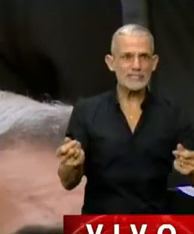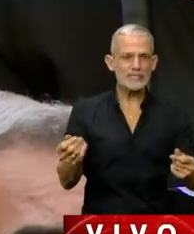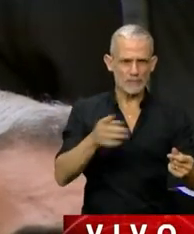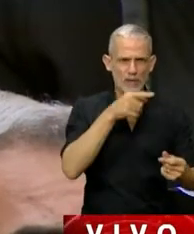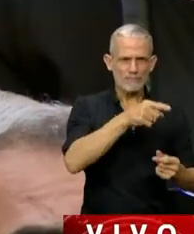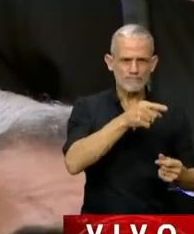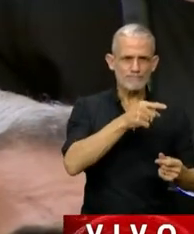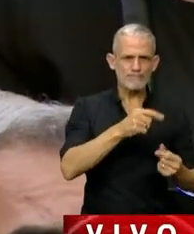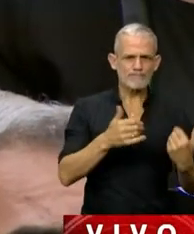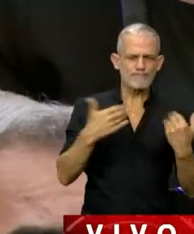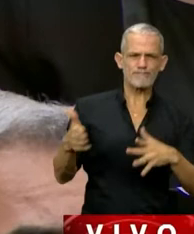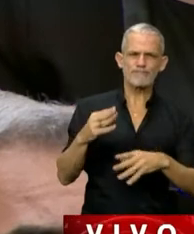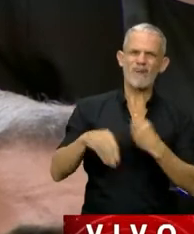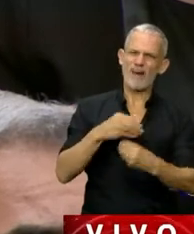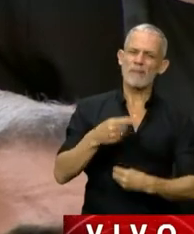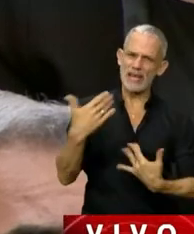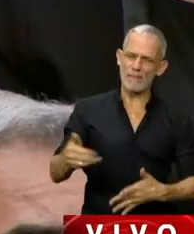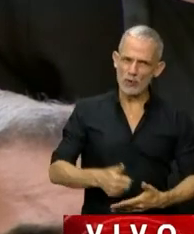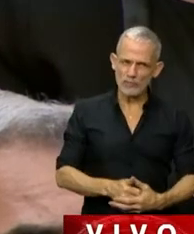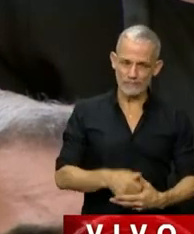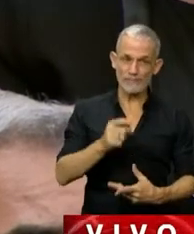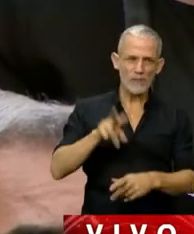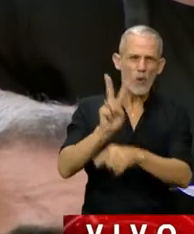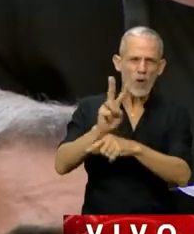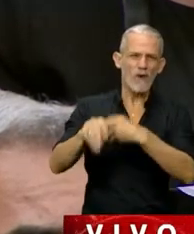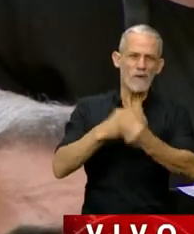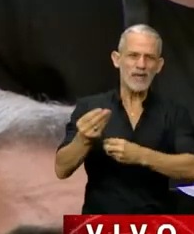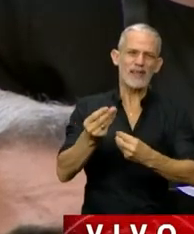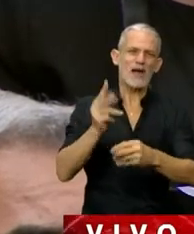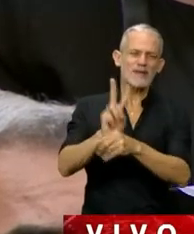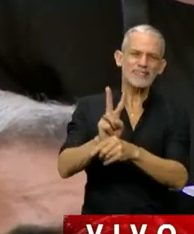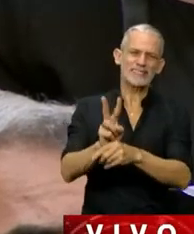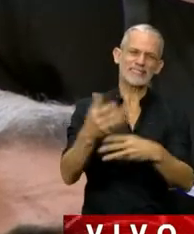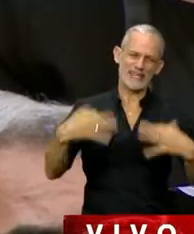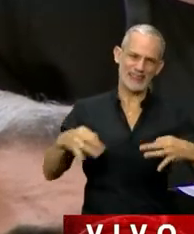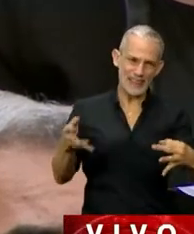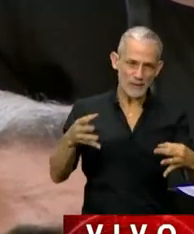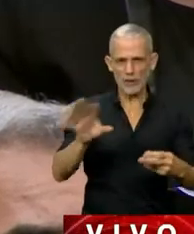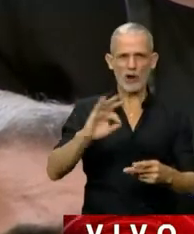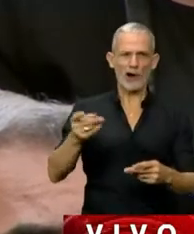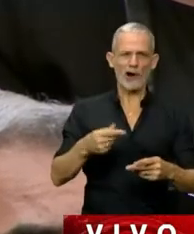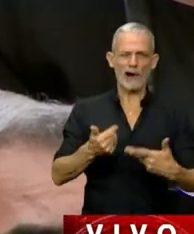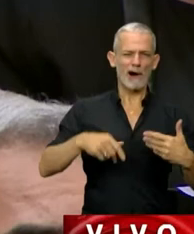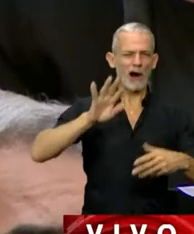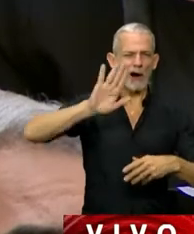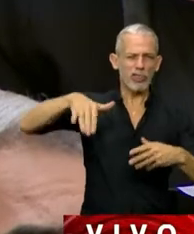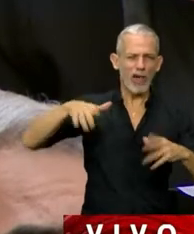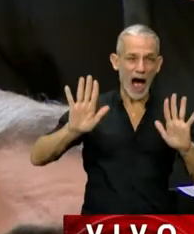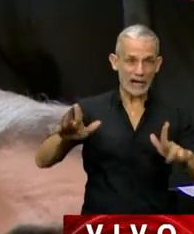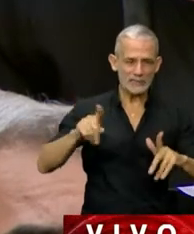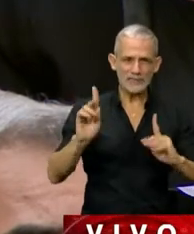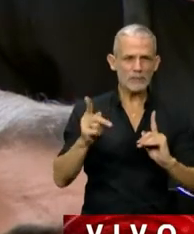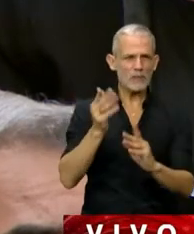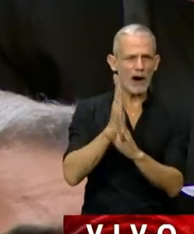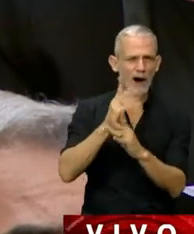hubiera puesto del lado de las familias, los hubiera cuidado, los hubiera protegido y no los hubieran destratado de la forma en la que lo